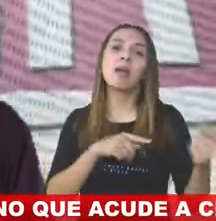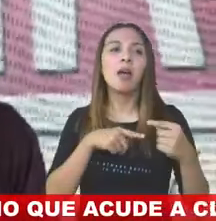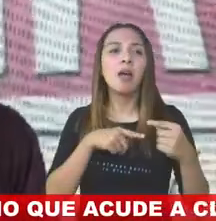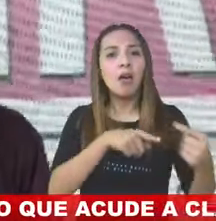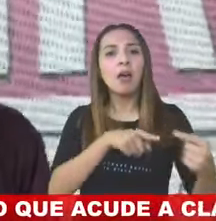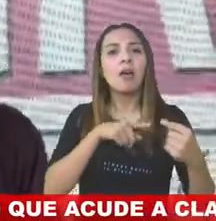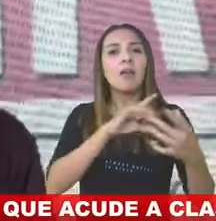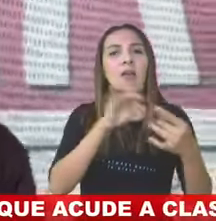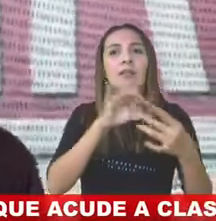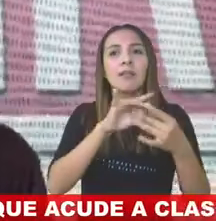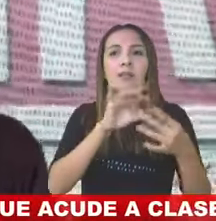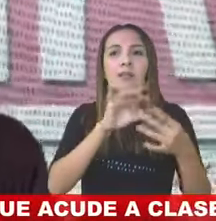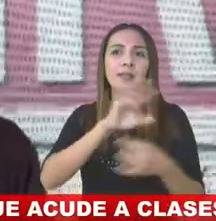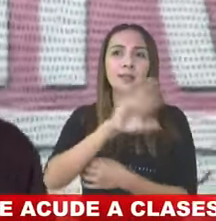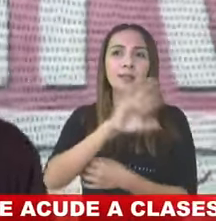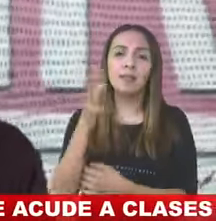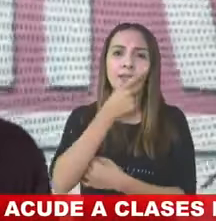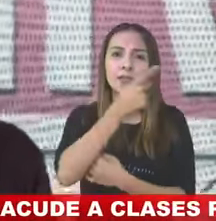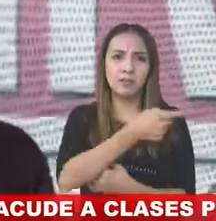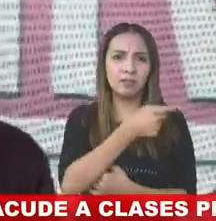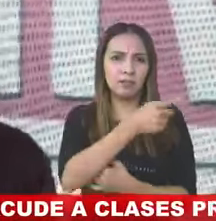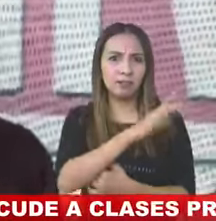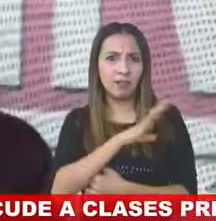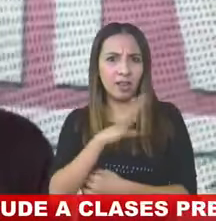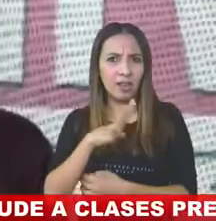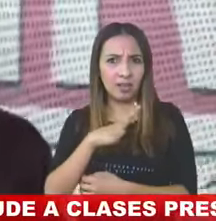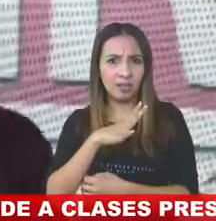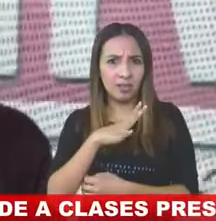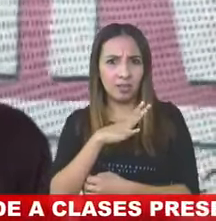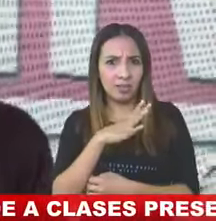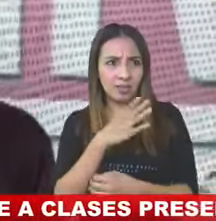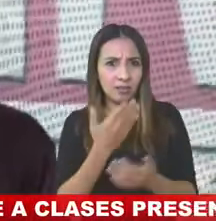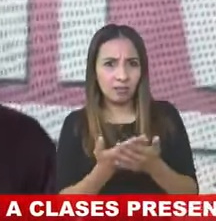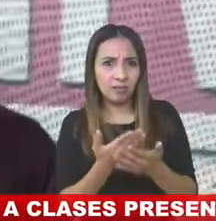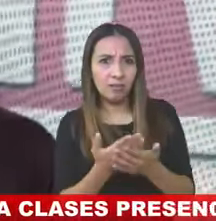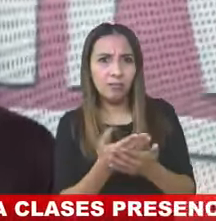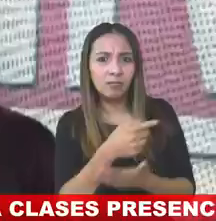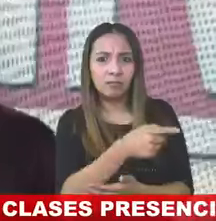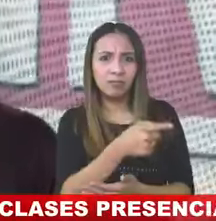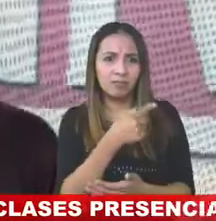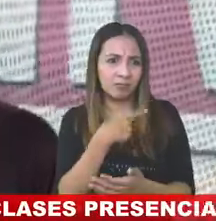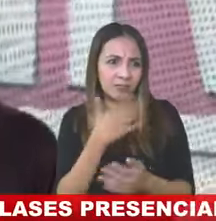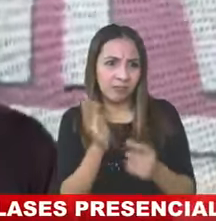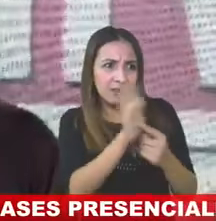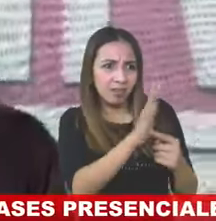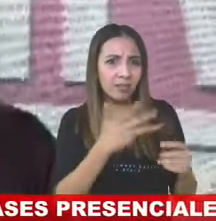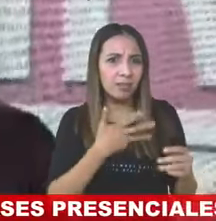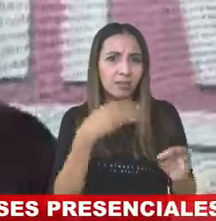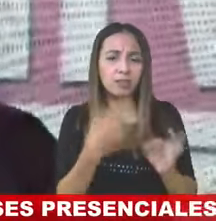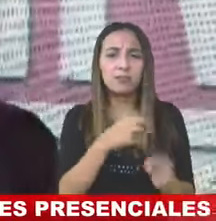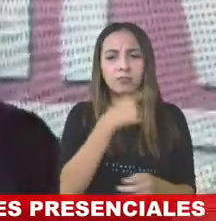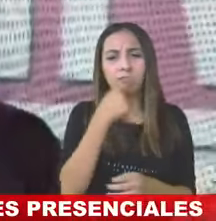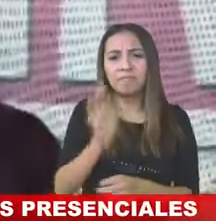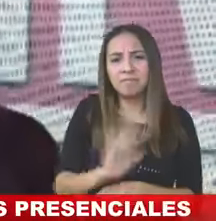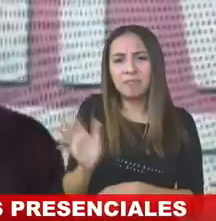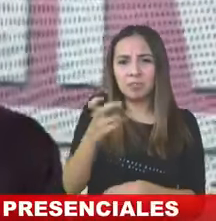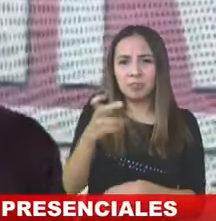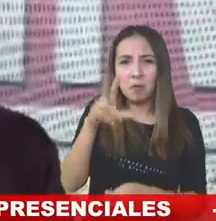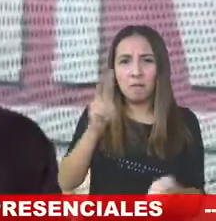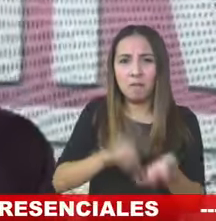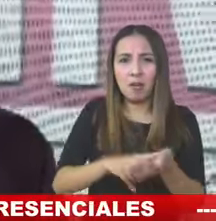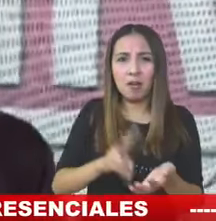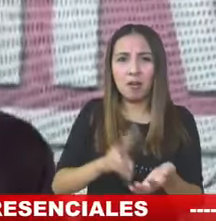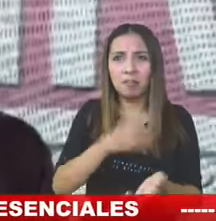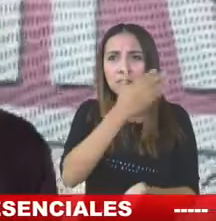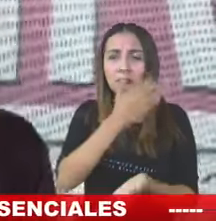recogiendo carros si supuestamente estaban avalados, a lo cual ellos me dijeron que no, que para ellos no era válido. Al estar ahí pues, me percato que pasan